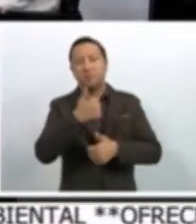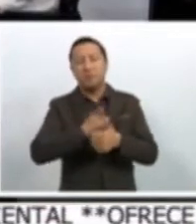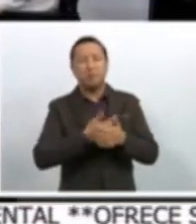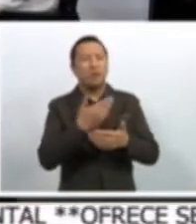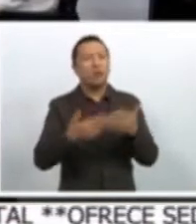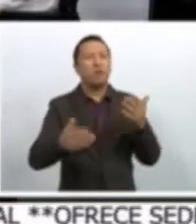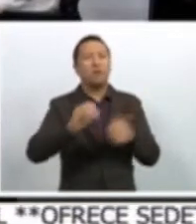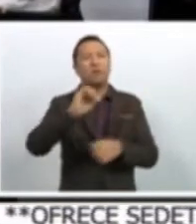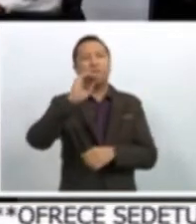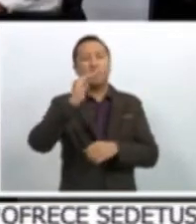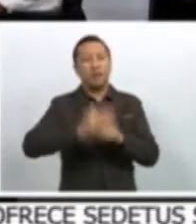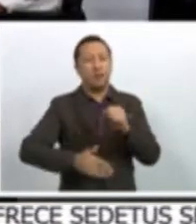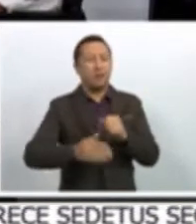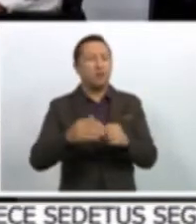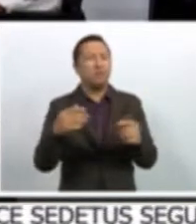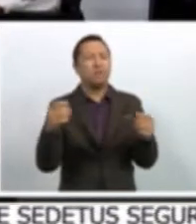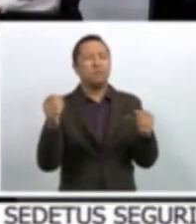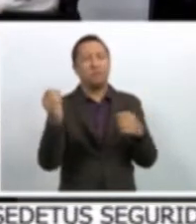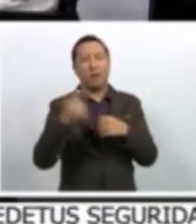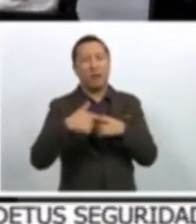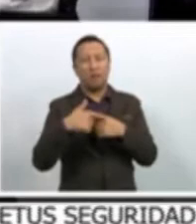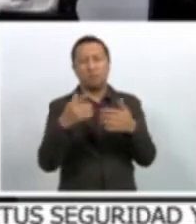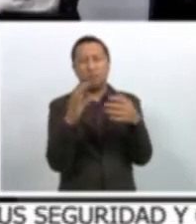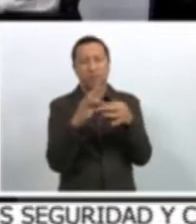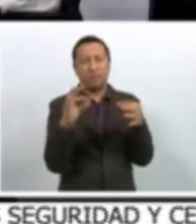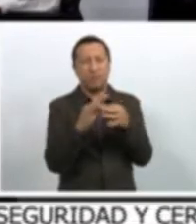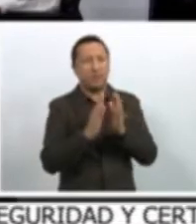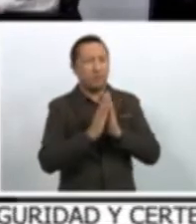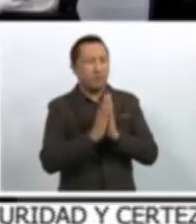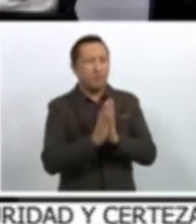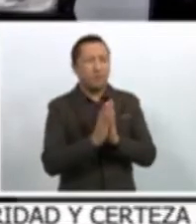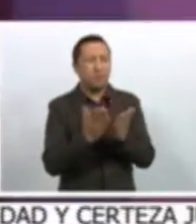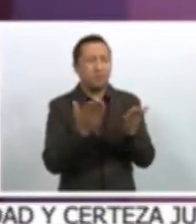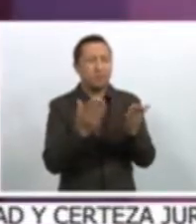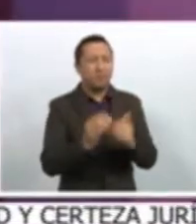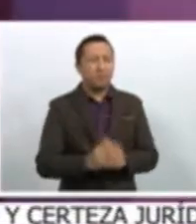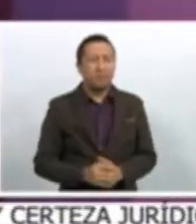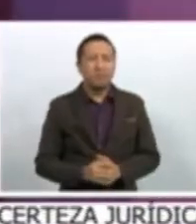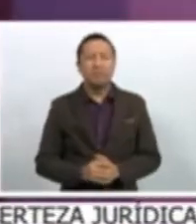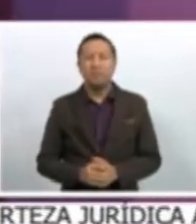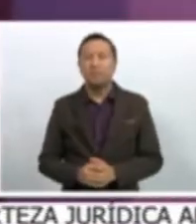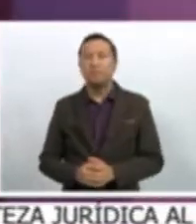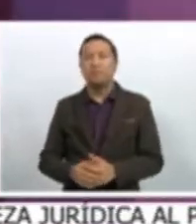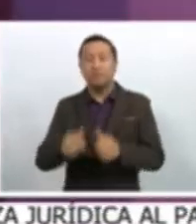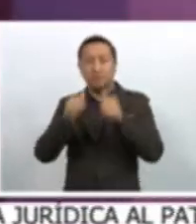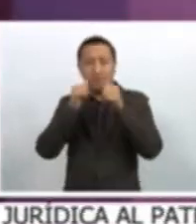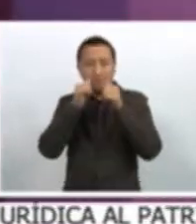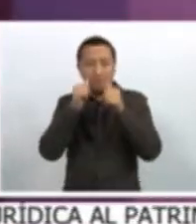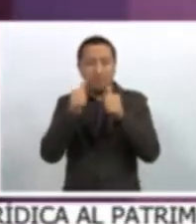desees compartir, algo que desees agregar para quienes nos están viendo en estos momentos. Que se estén al pendiente de las